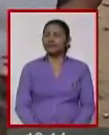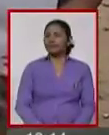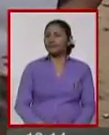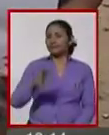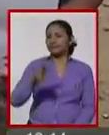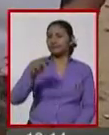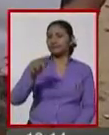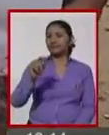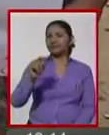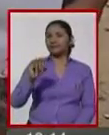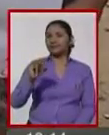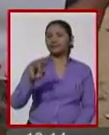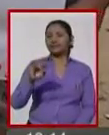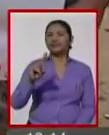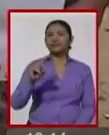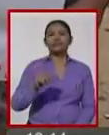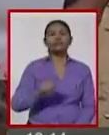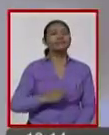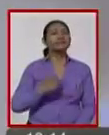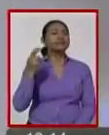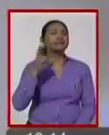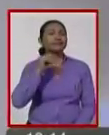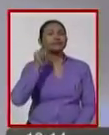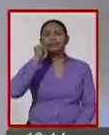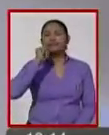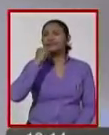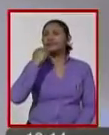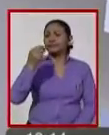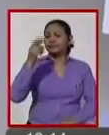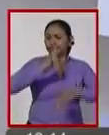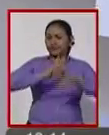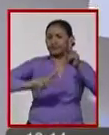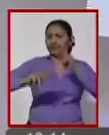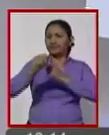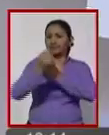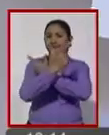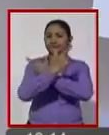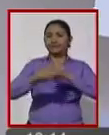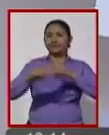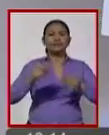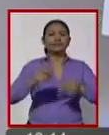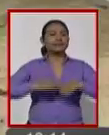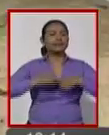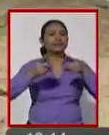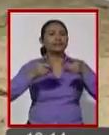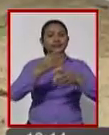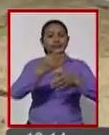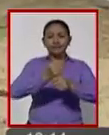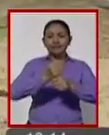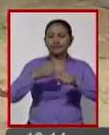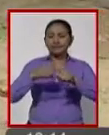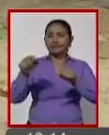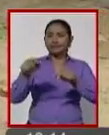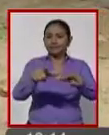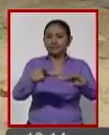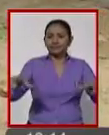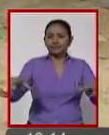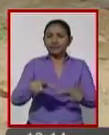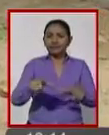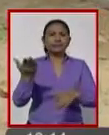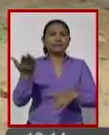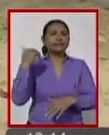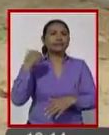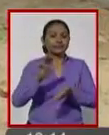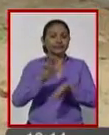Natividad Máxima Sueldo Viuda de Quirós es la mujer a quien los vecinos del barrio Libertad denuncian de haberles usurpado varios lotes que estaban en su poder